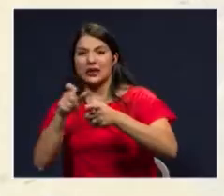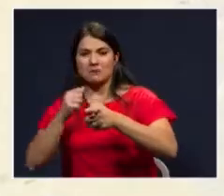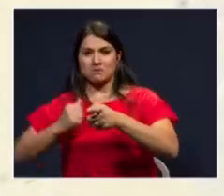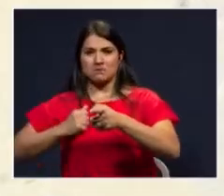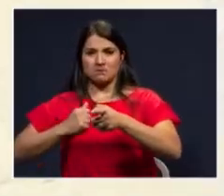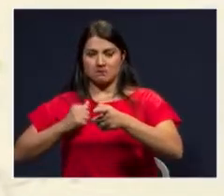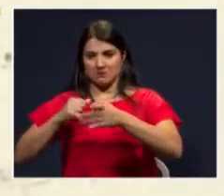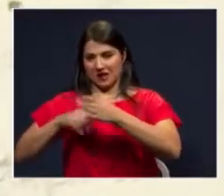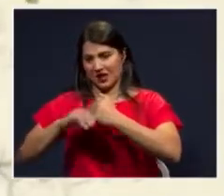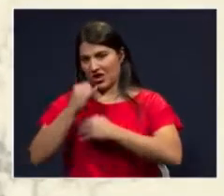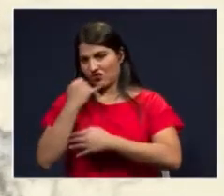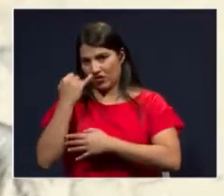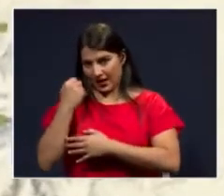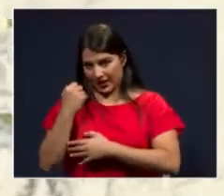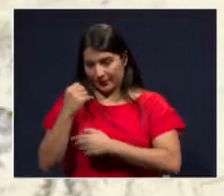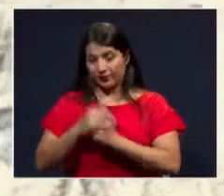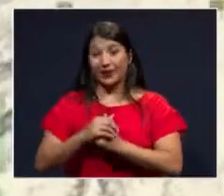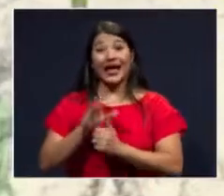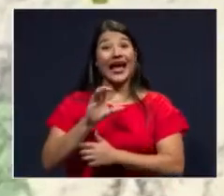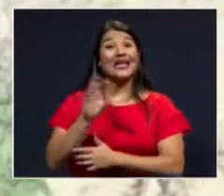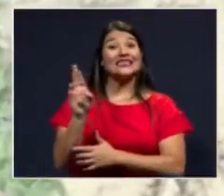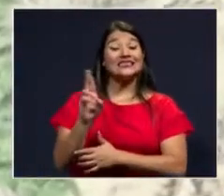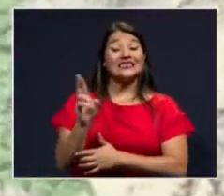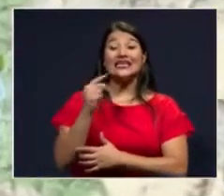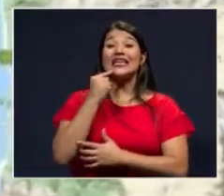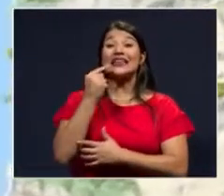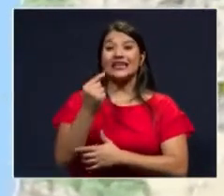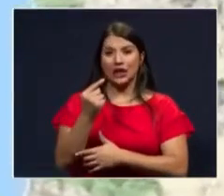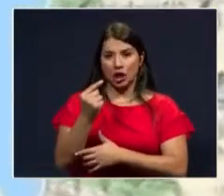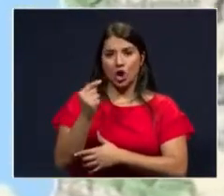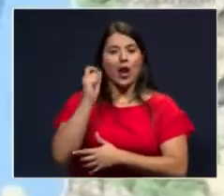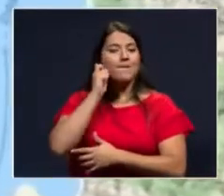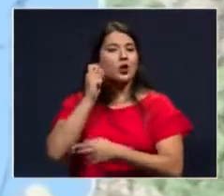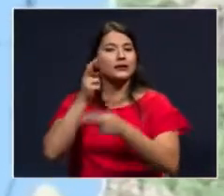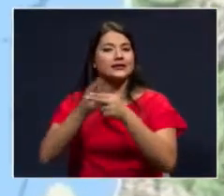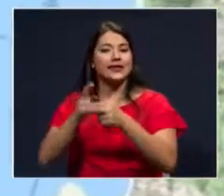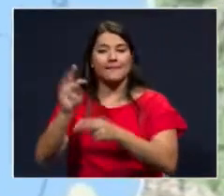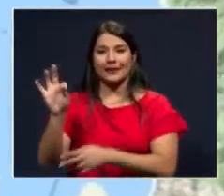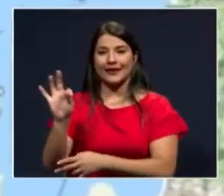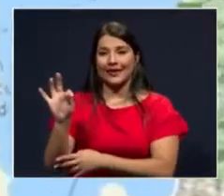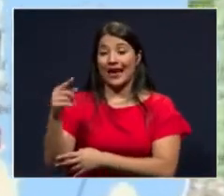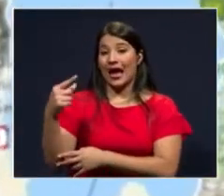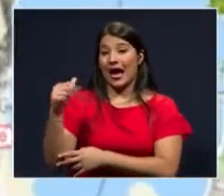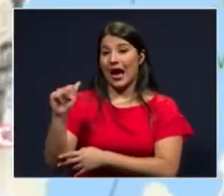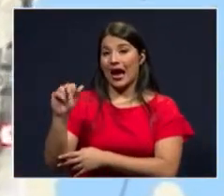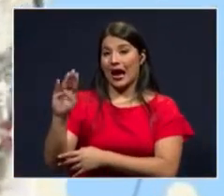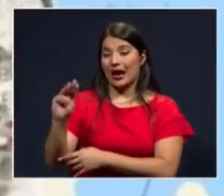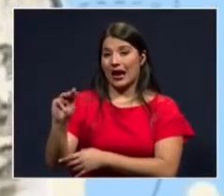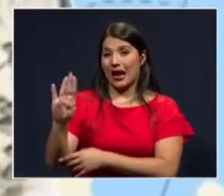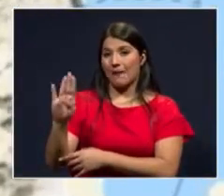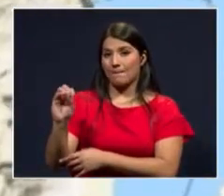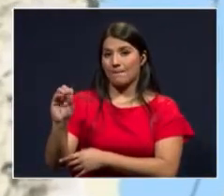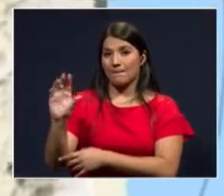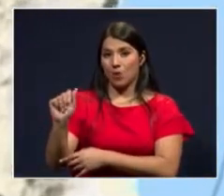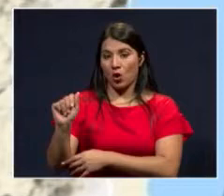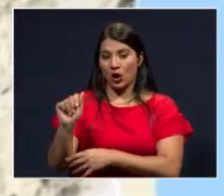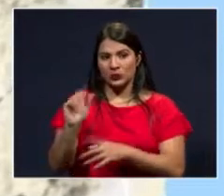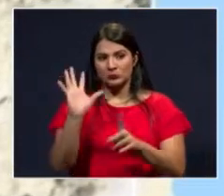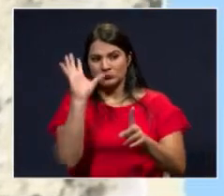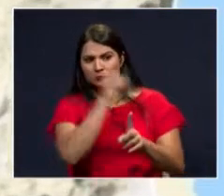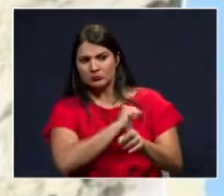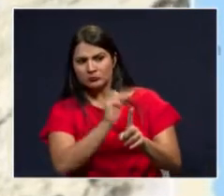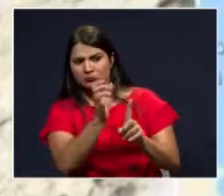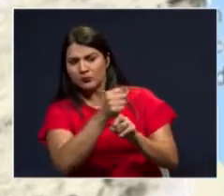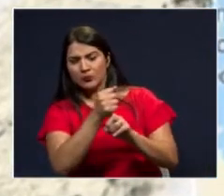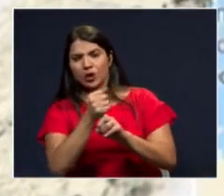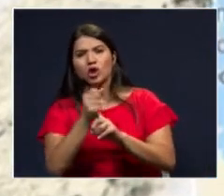Israel. La Cancillería costarricense confirmó que la activista Tatiana Gamboa fue detenida en territorio palestino. Según el experto